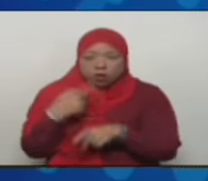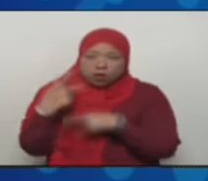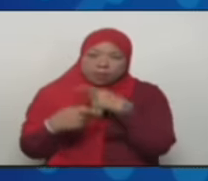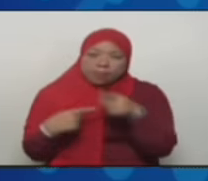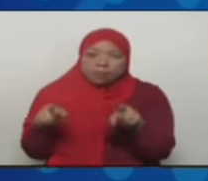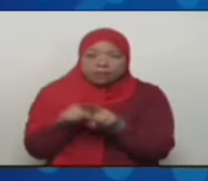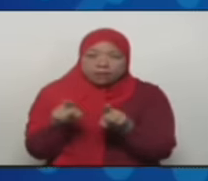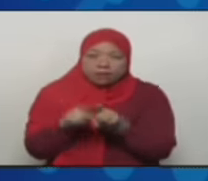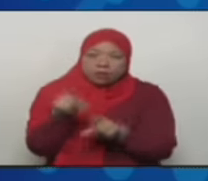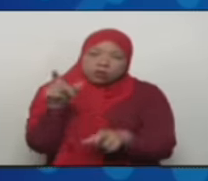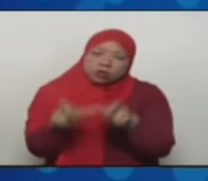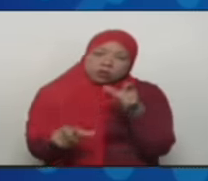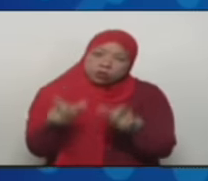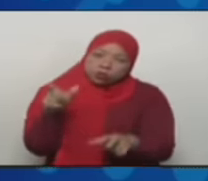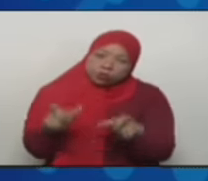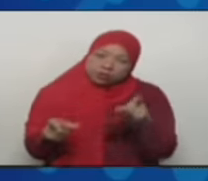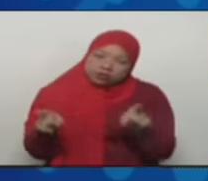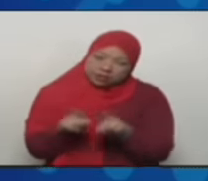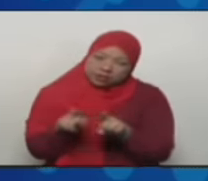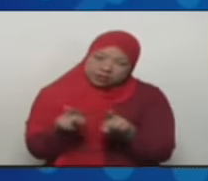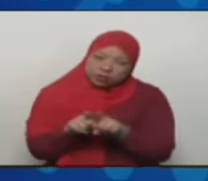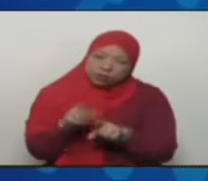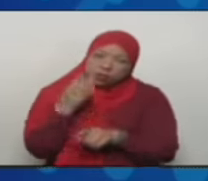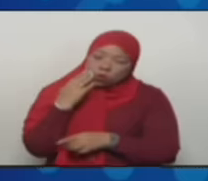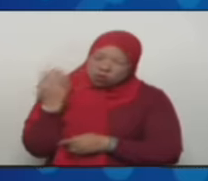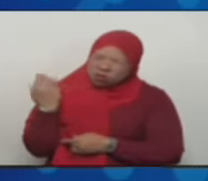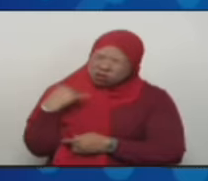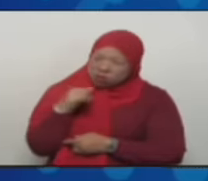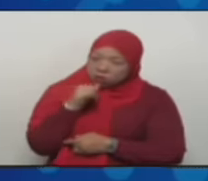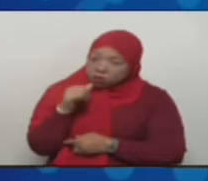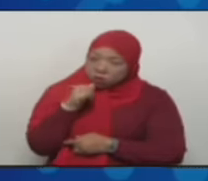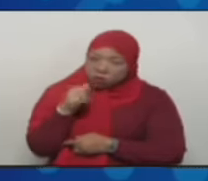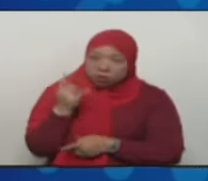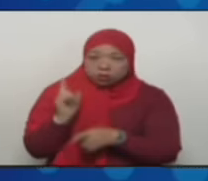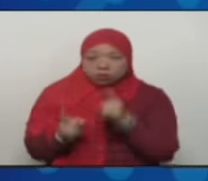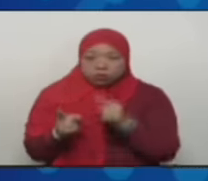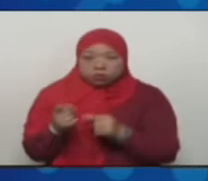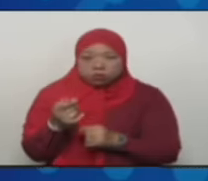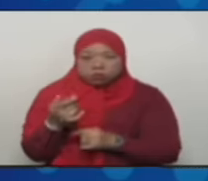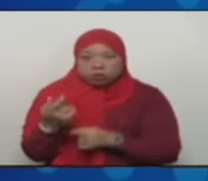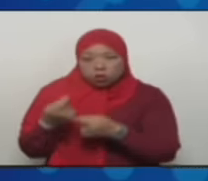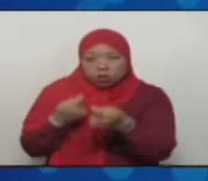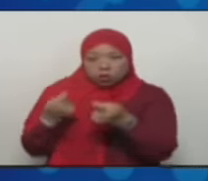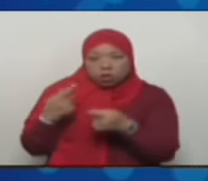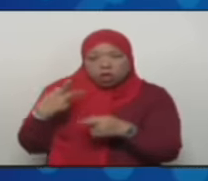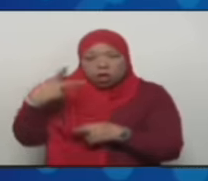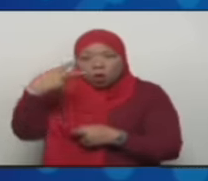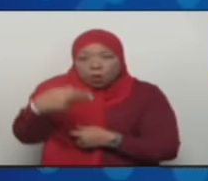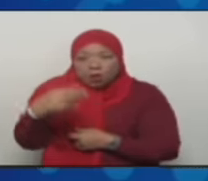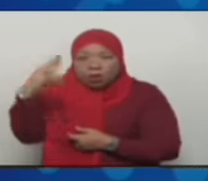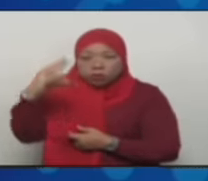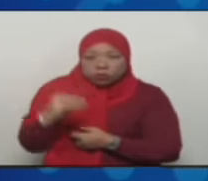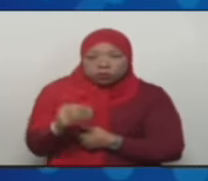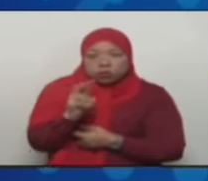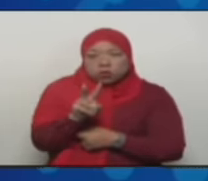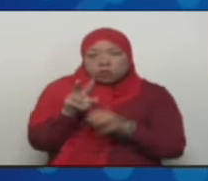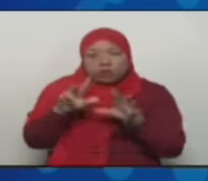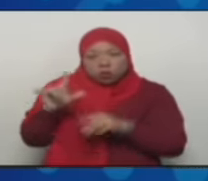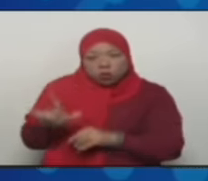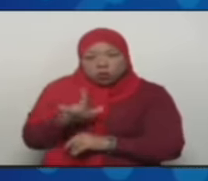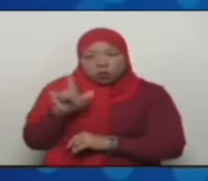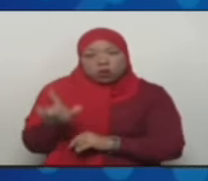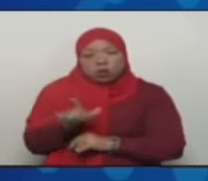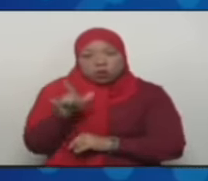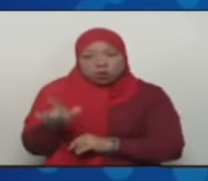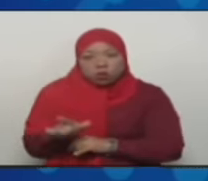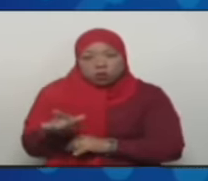de funcionamiento del Consejo Nacional Electoral. Por un lado nos querían cortar la electricidad el 28 de julio y